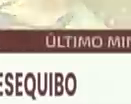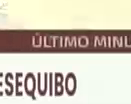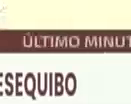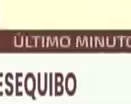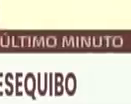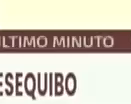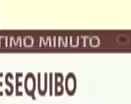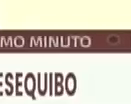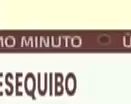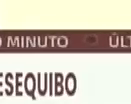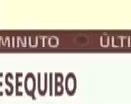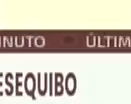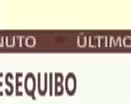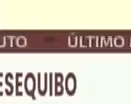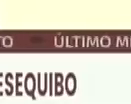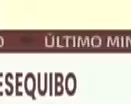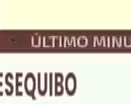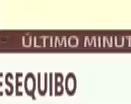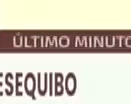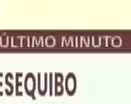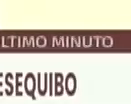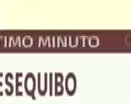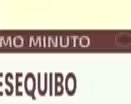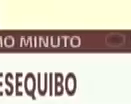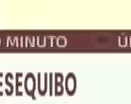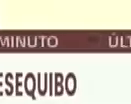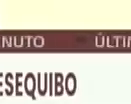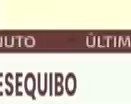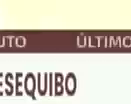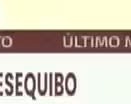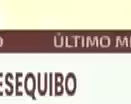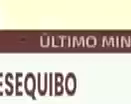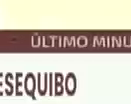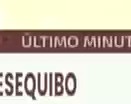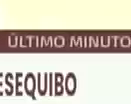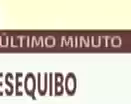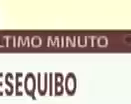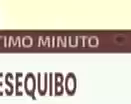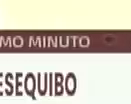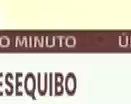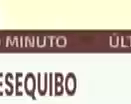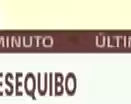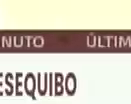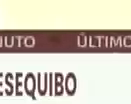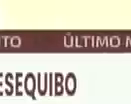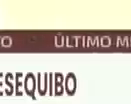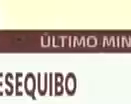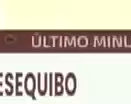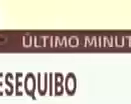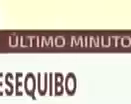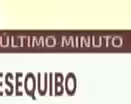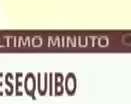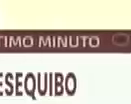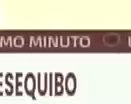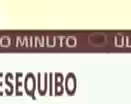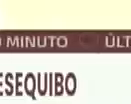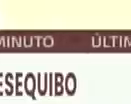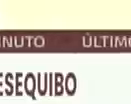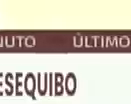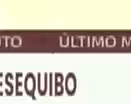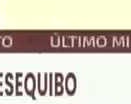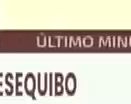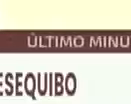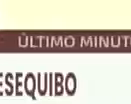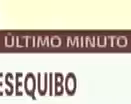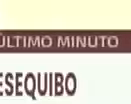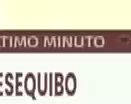Bueno, muy buenas tardes para toda Venezuela. Voy a retirarme la mascarilla para dirigirme en